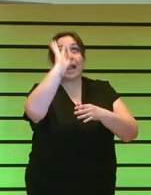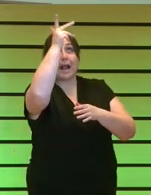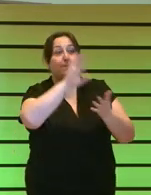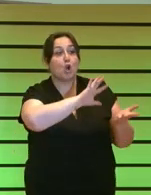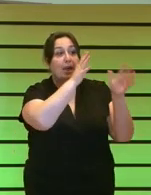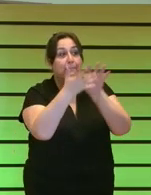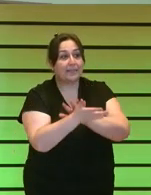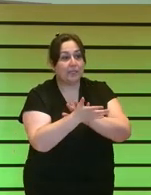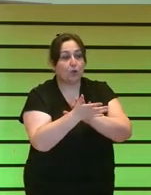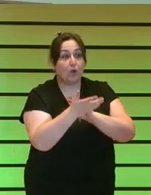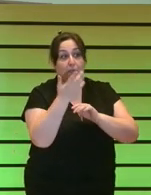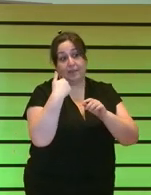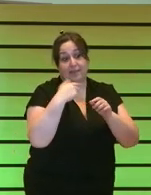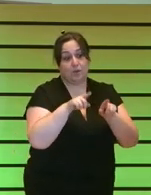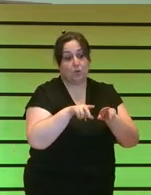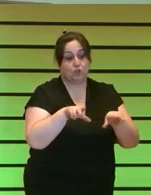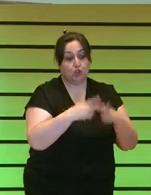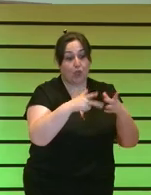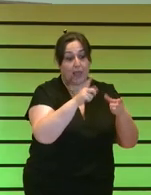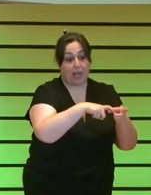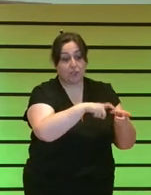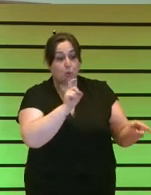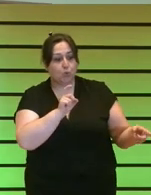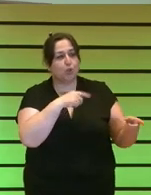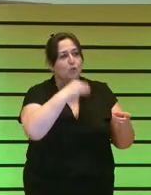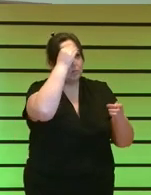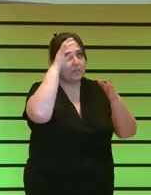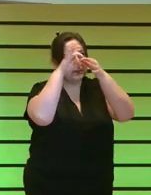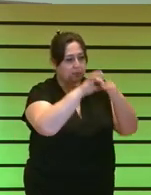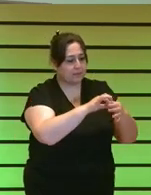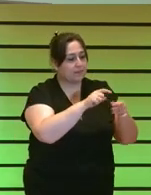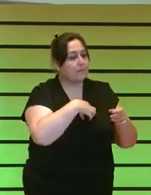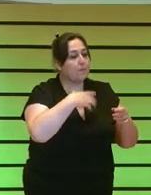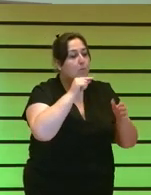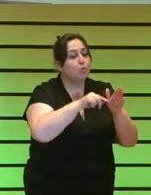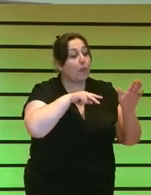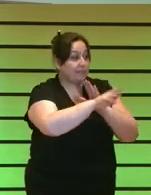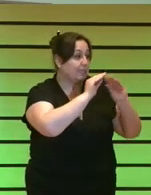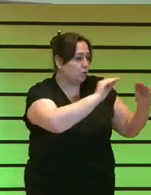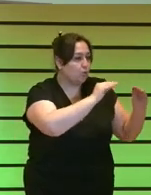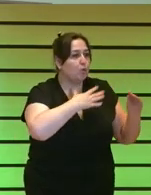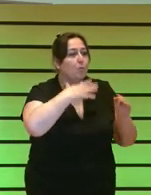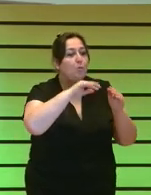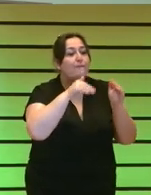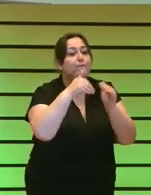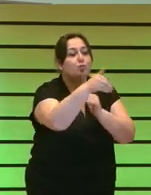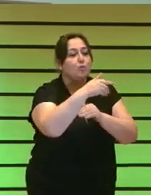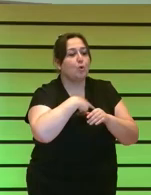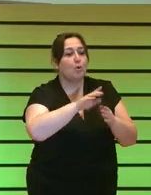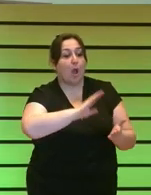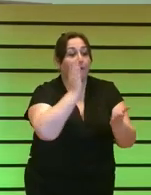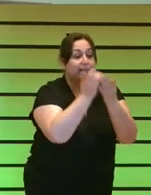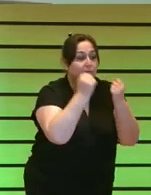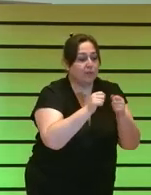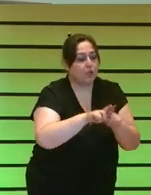y exclusión social Que consecuencias puede tener desde tu punto de vista Cómo se puede ir un poco minimizando todo eso que parece que